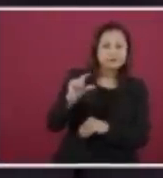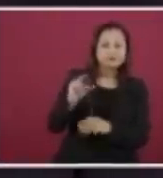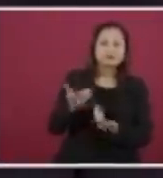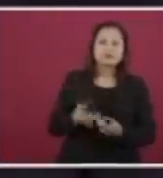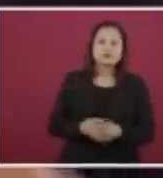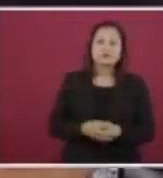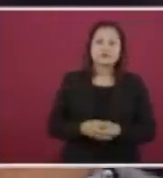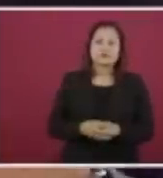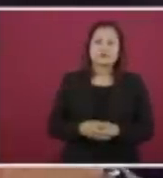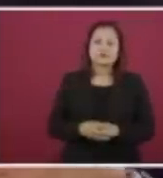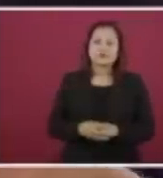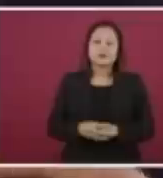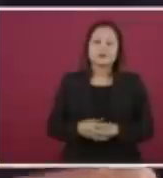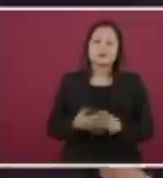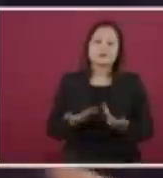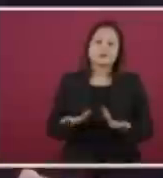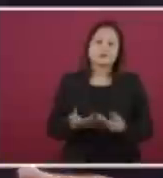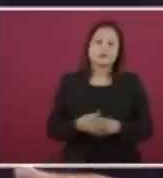A veces